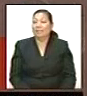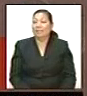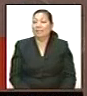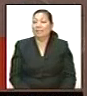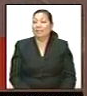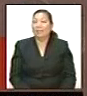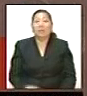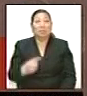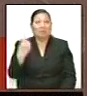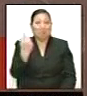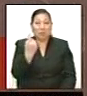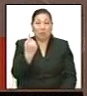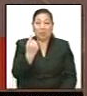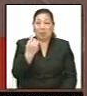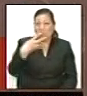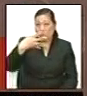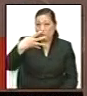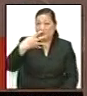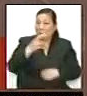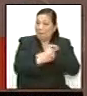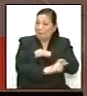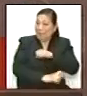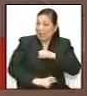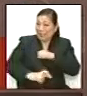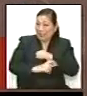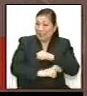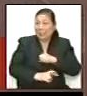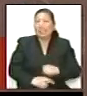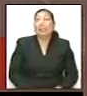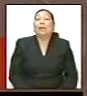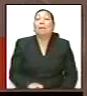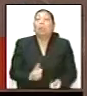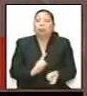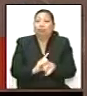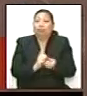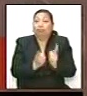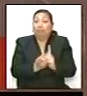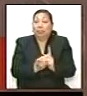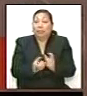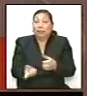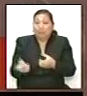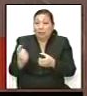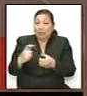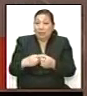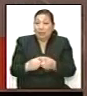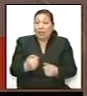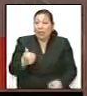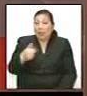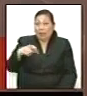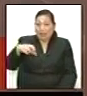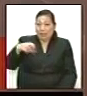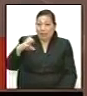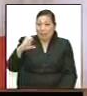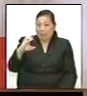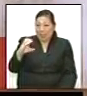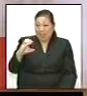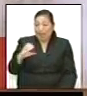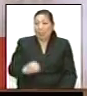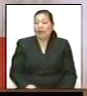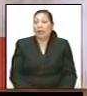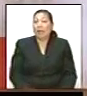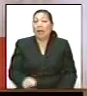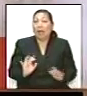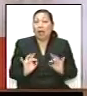los primeros cuatro países que han iniciado este proceso para convertirse en estados asociados de la alianza del pacífico son